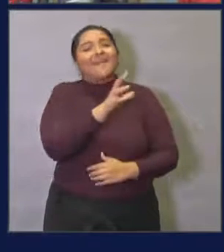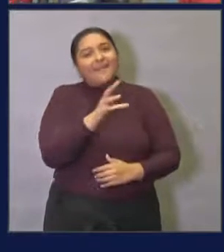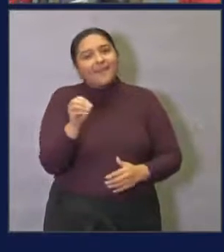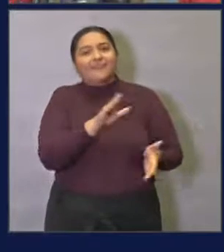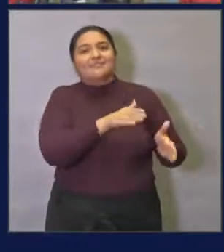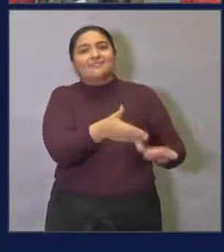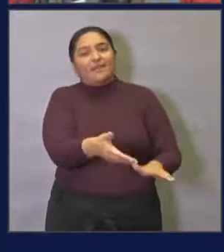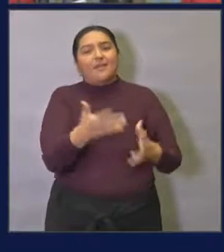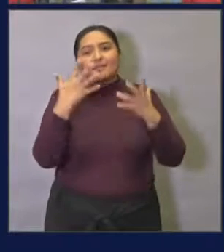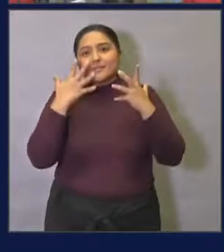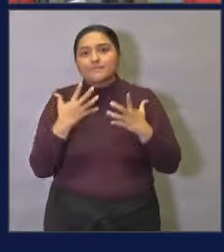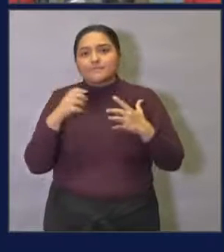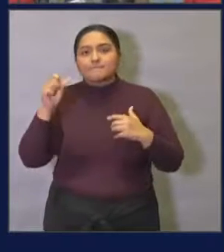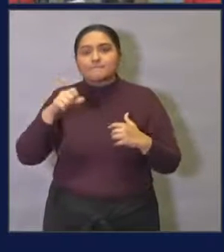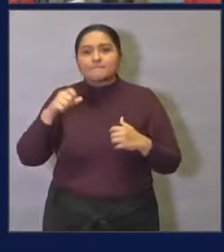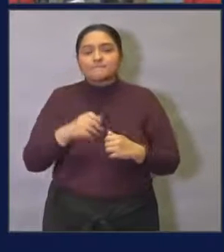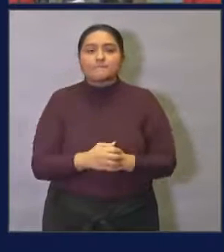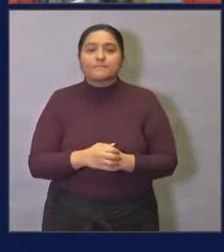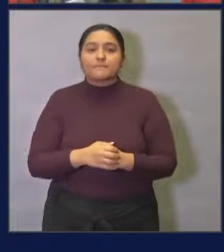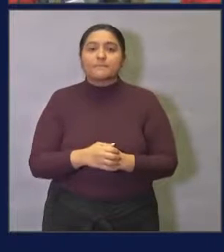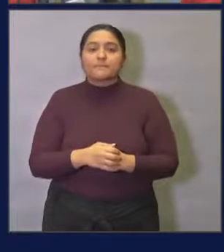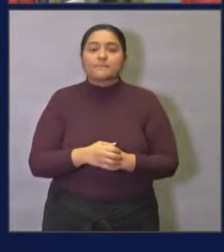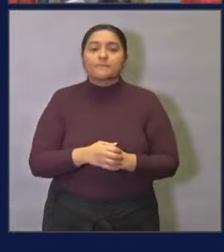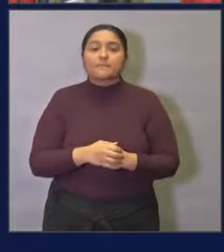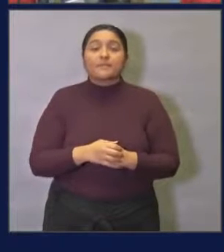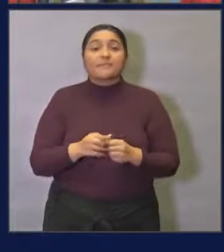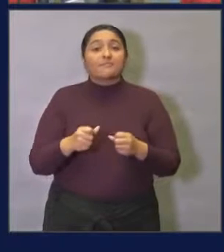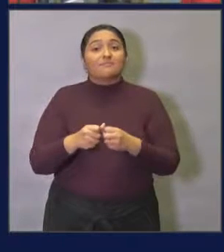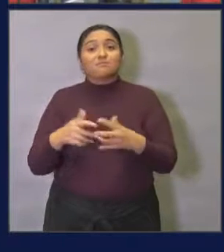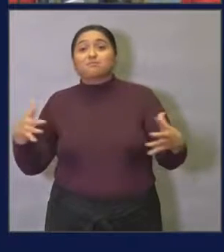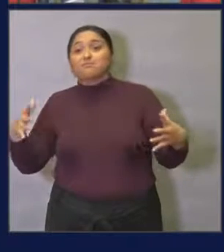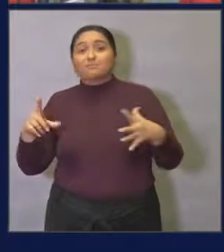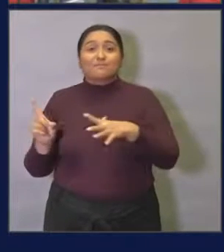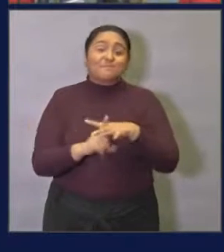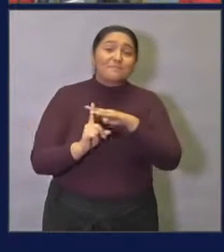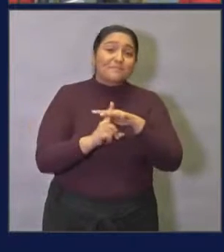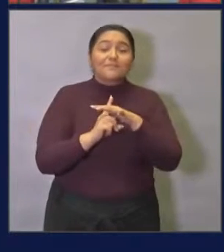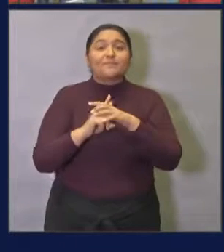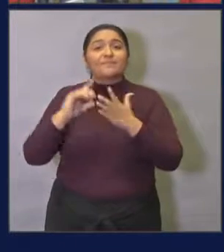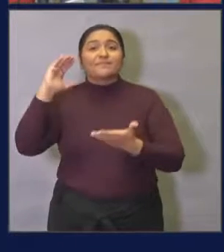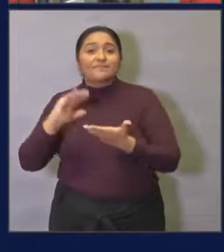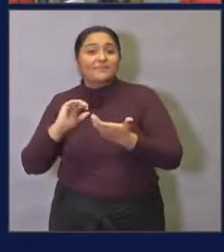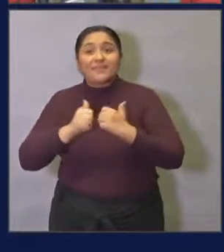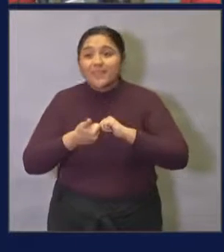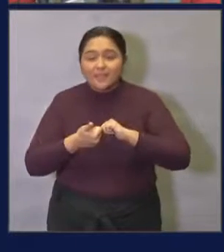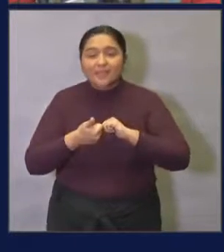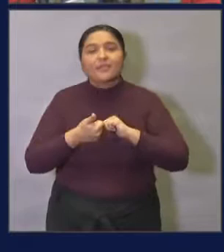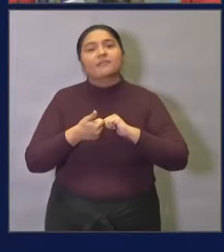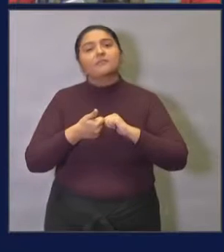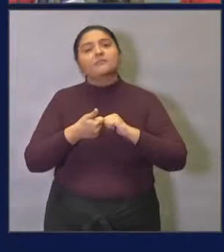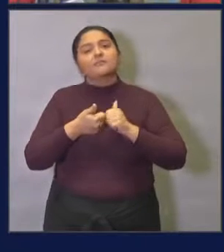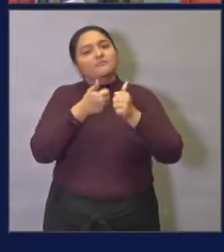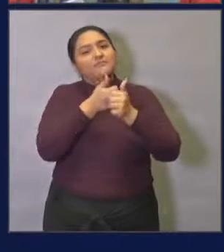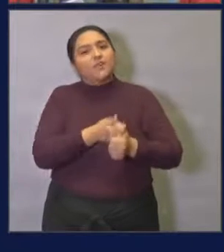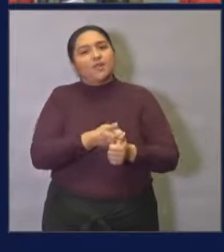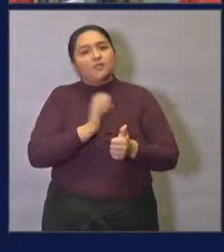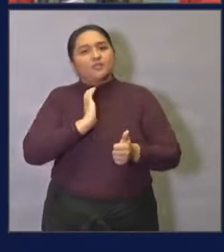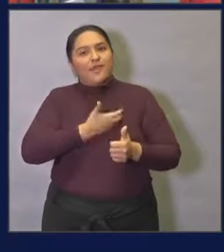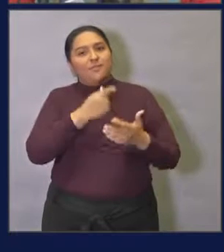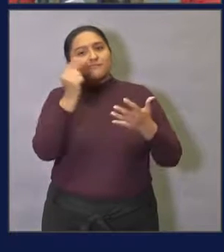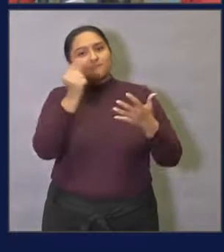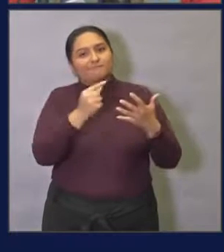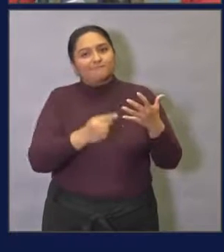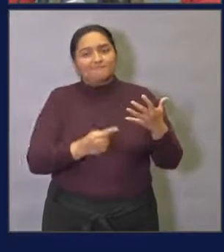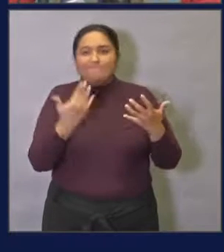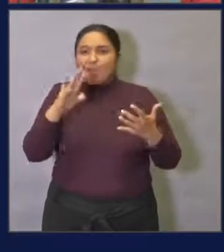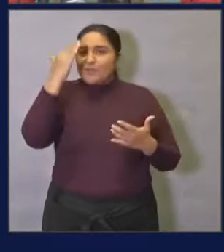de detener esta oleada explosiva es usar las herramientas que tenemos, los que todos ya